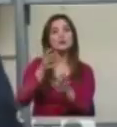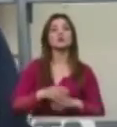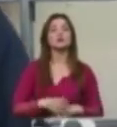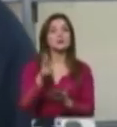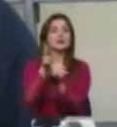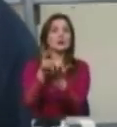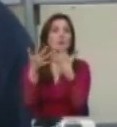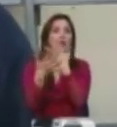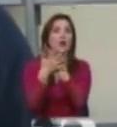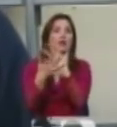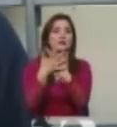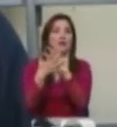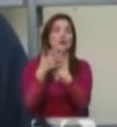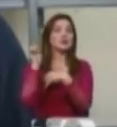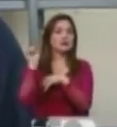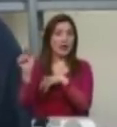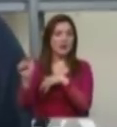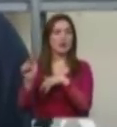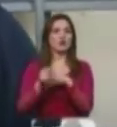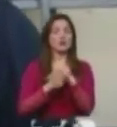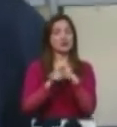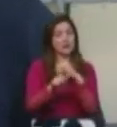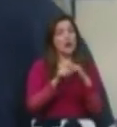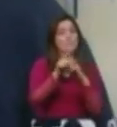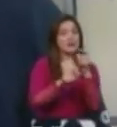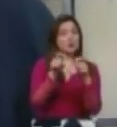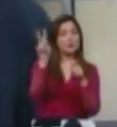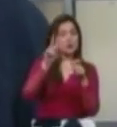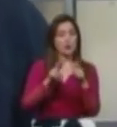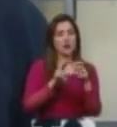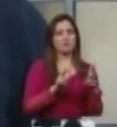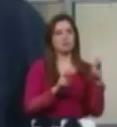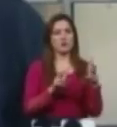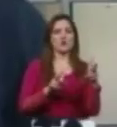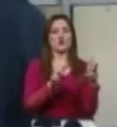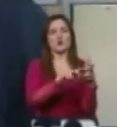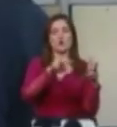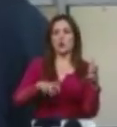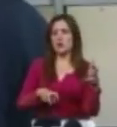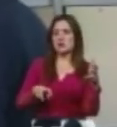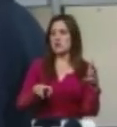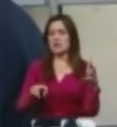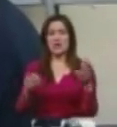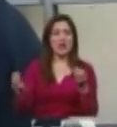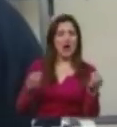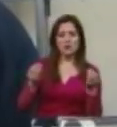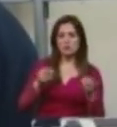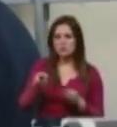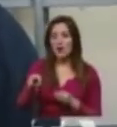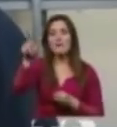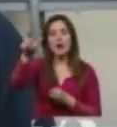en el terminal de Carcelén, en donde van a estar equipo de OIM y también de Cruz Roja Metropolitana,